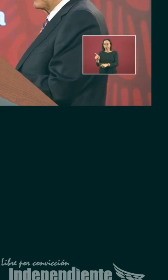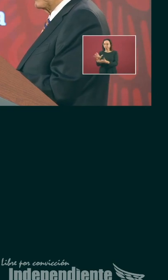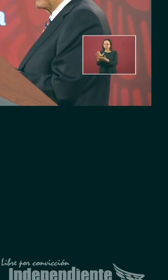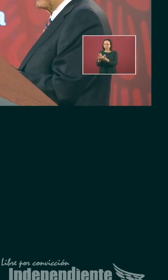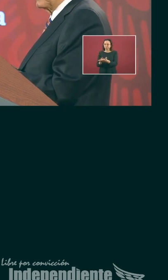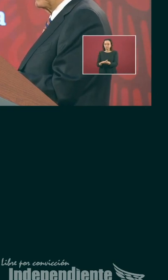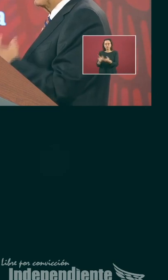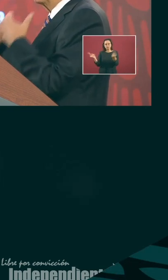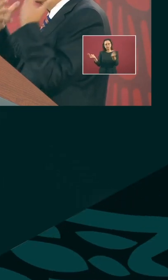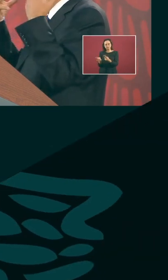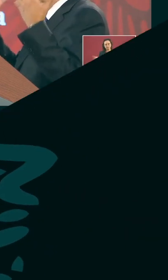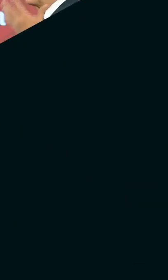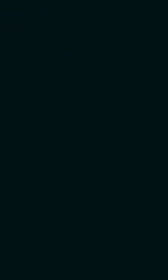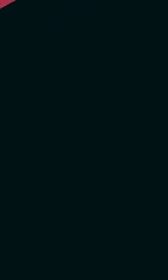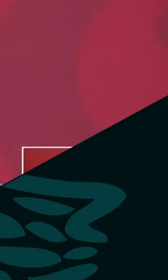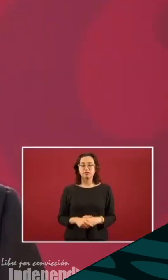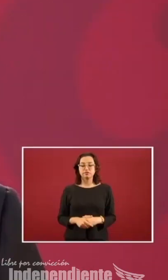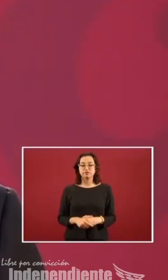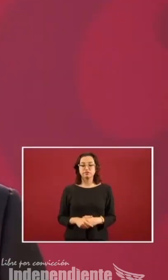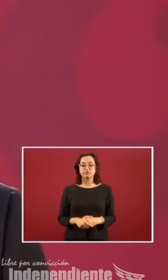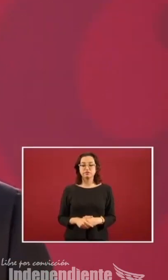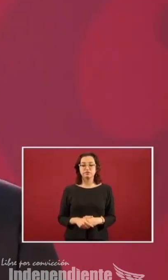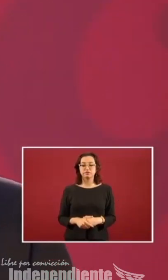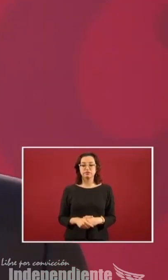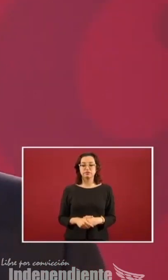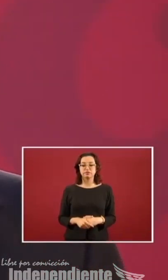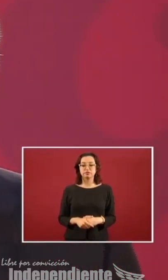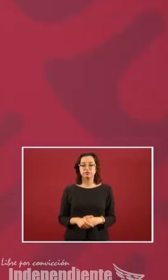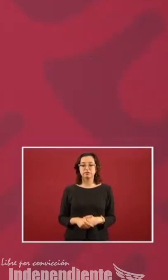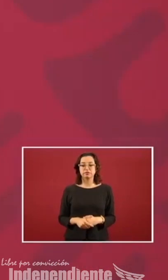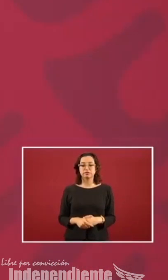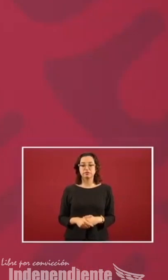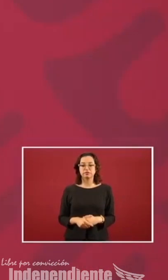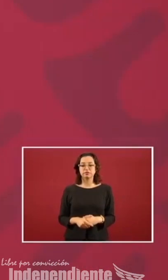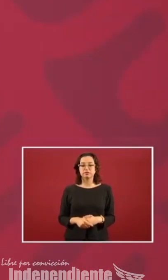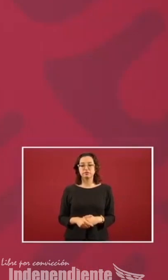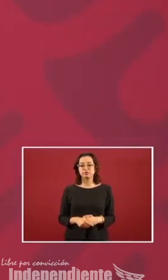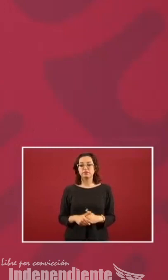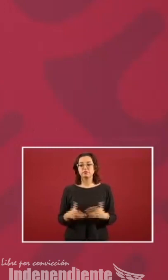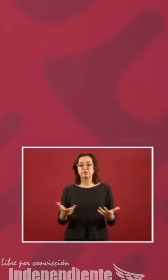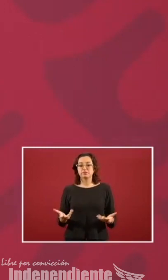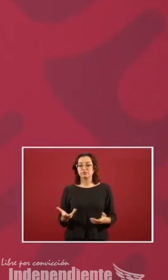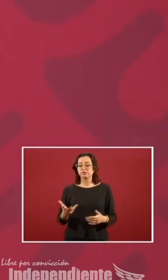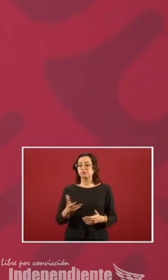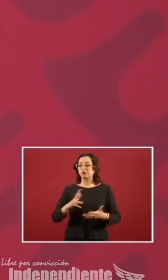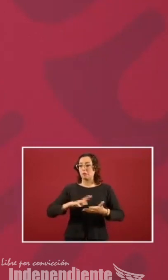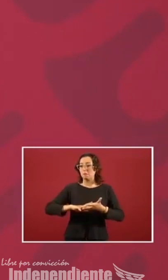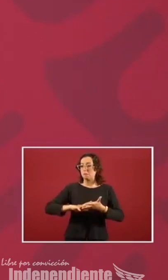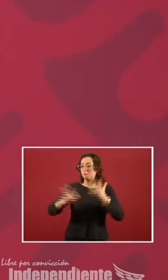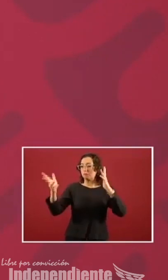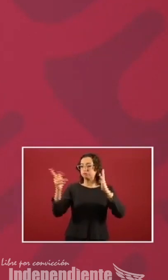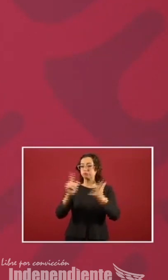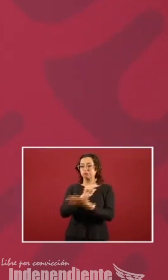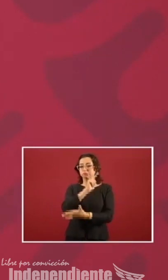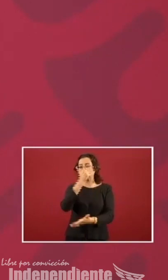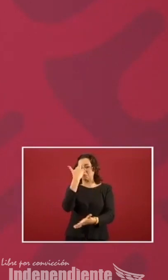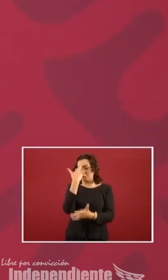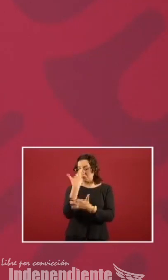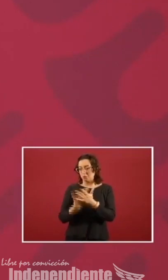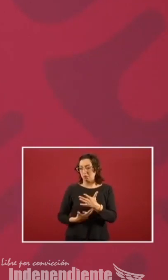del coronavirus. La violencia que estamos padeciendo en estos